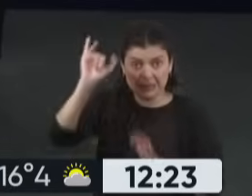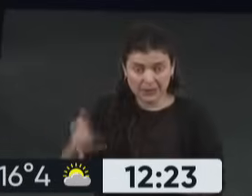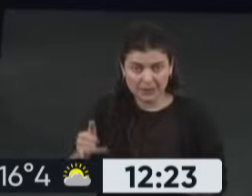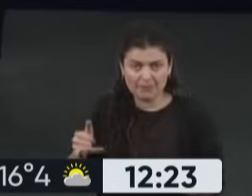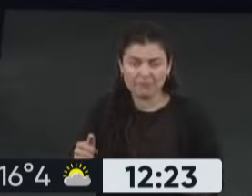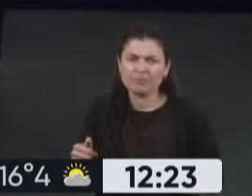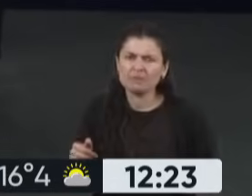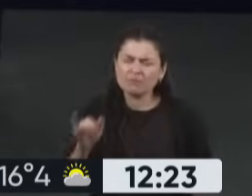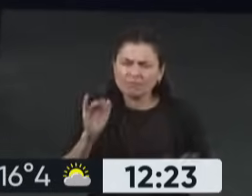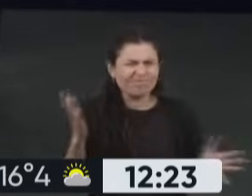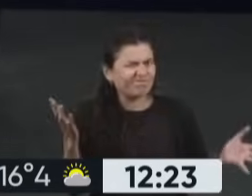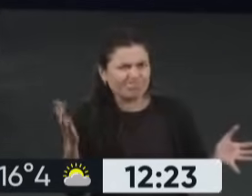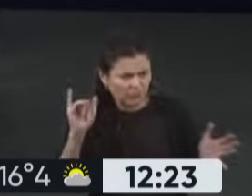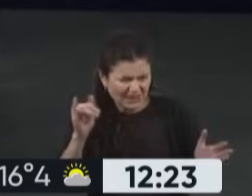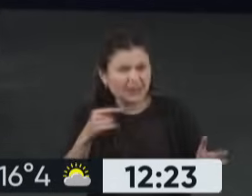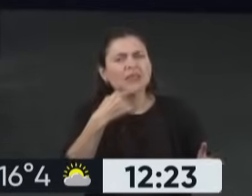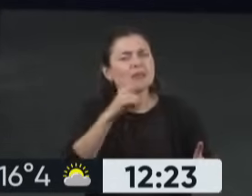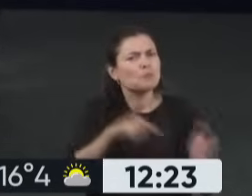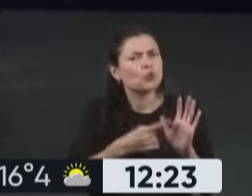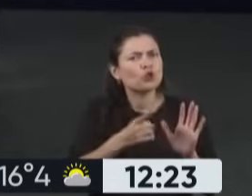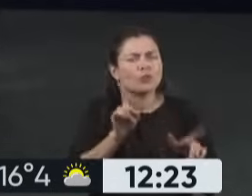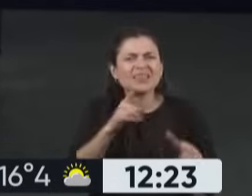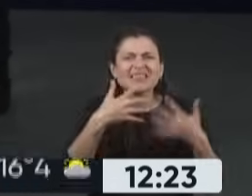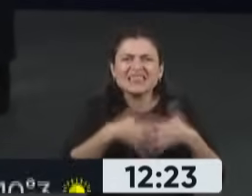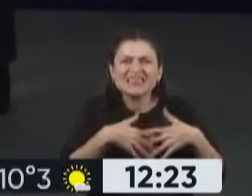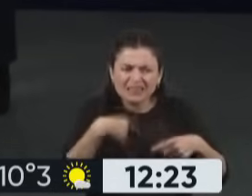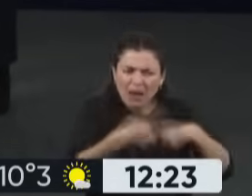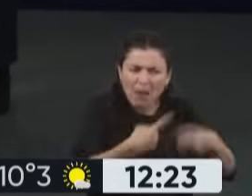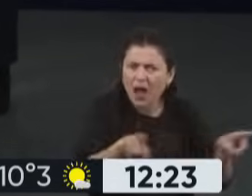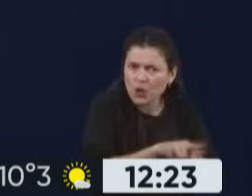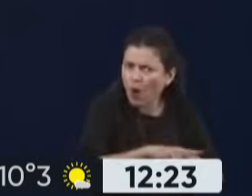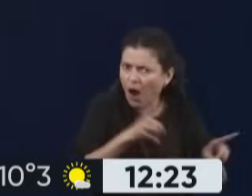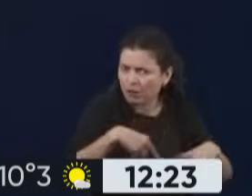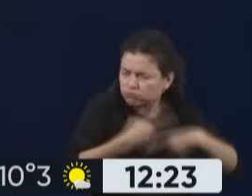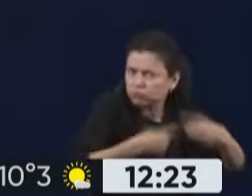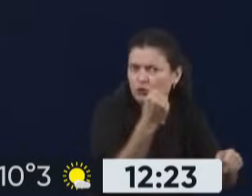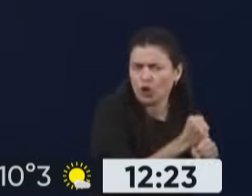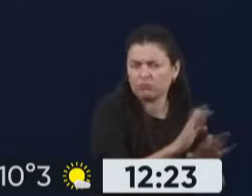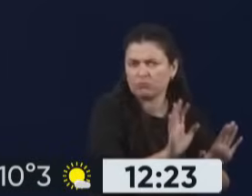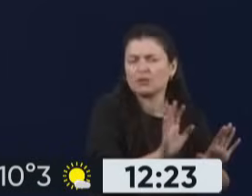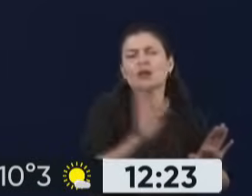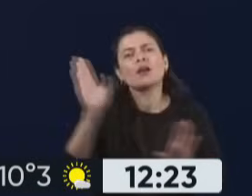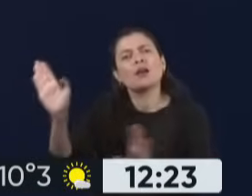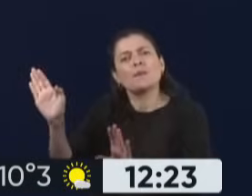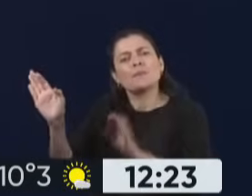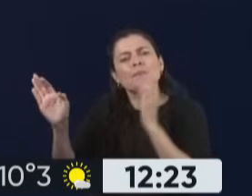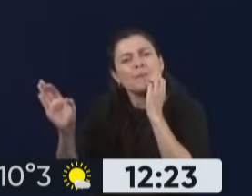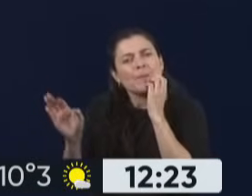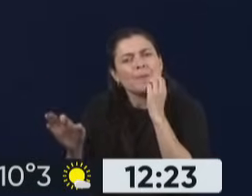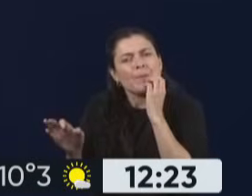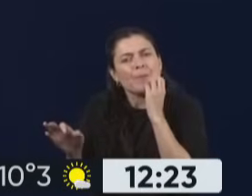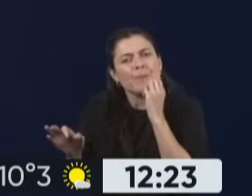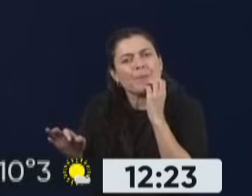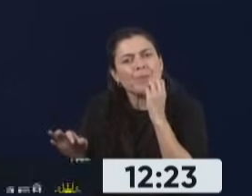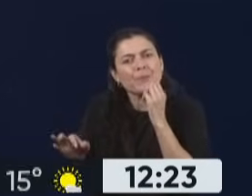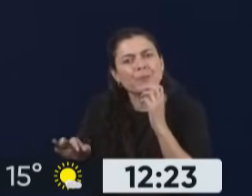sistema, ¿no? O sea, lo que está condicionado es un blindaje para